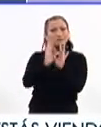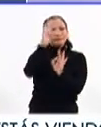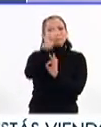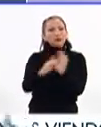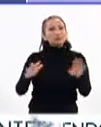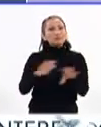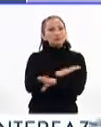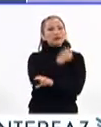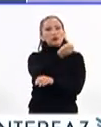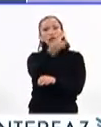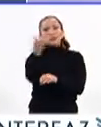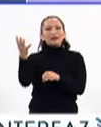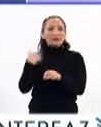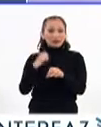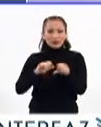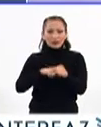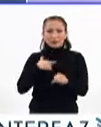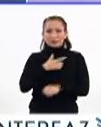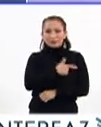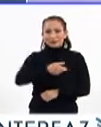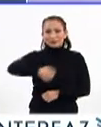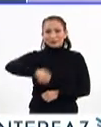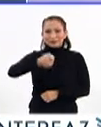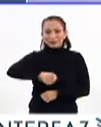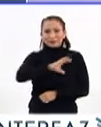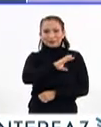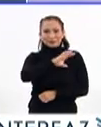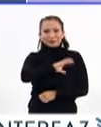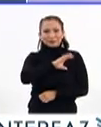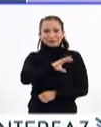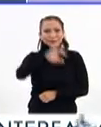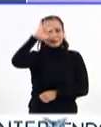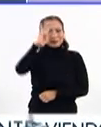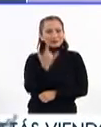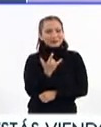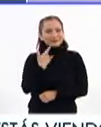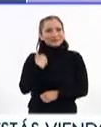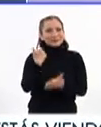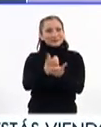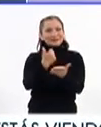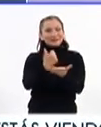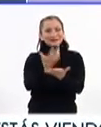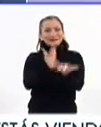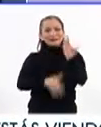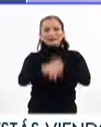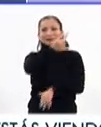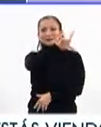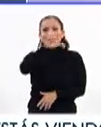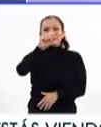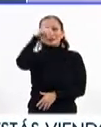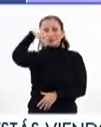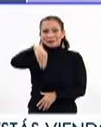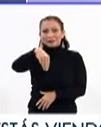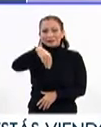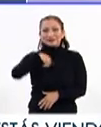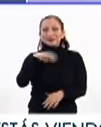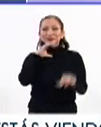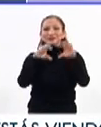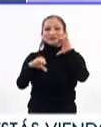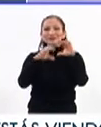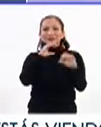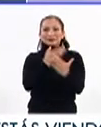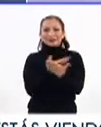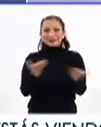para cambiar cualquier tipo de sociedad. Saludo también con mucho gusto a mi queridísima Griselda Yebra, quien se encuentra en la lengua de señas mexicana, nos